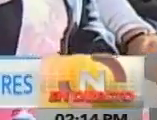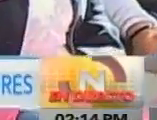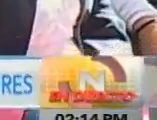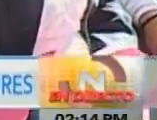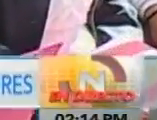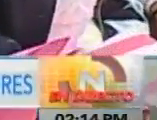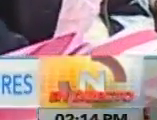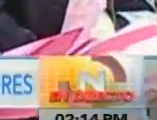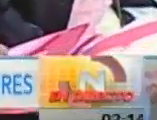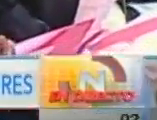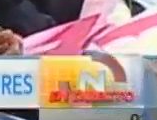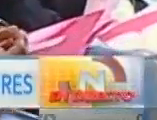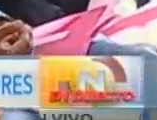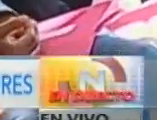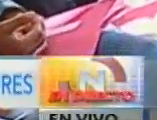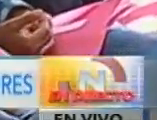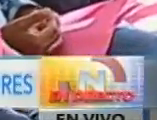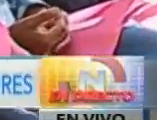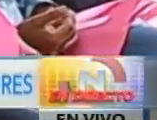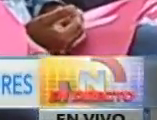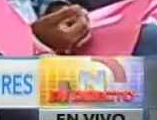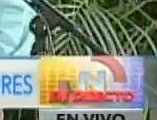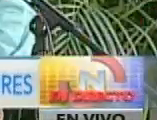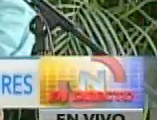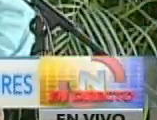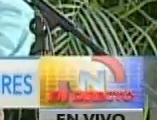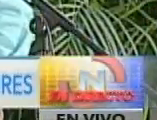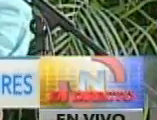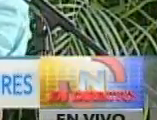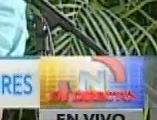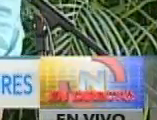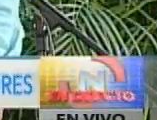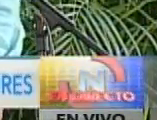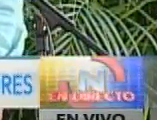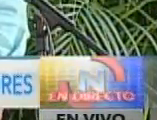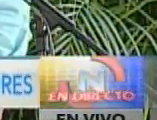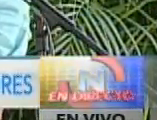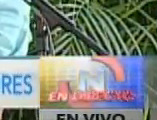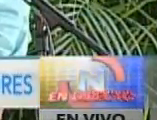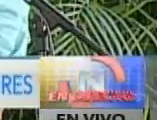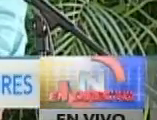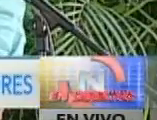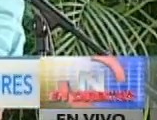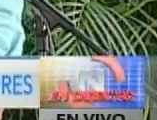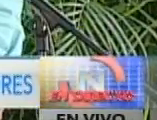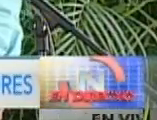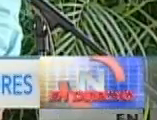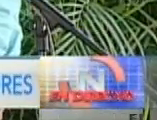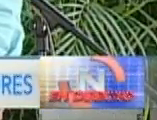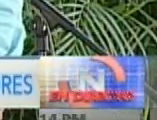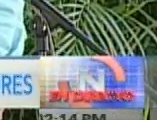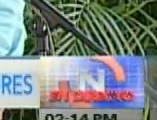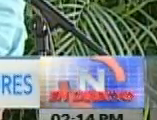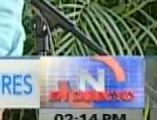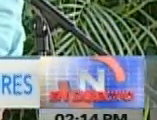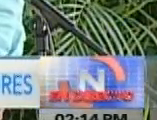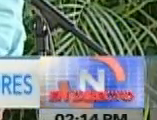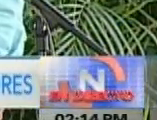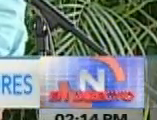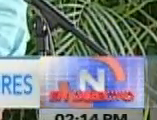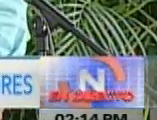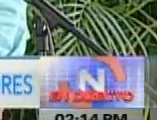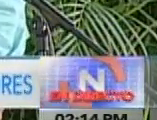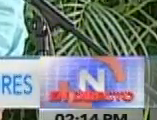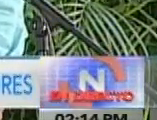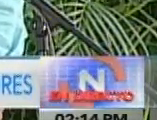estudio. Y también para que los mejores estudiantes, desde ya, desde cuarto año, se